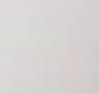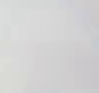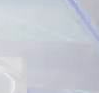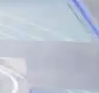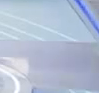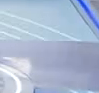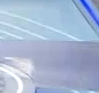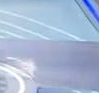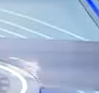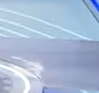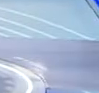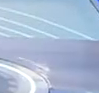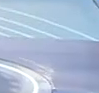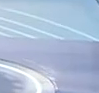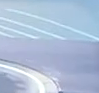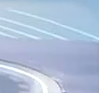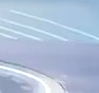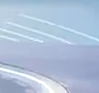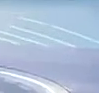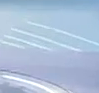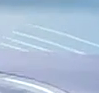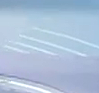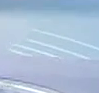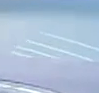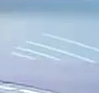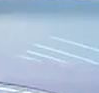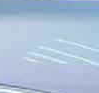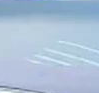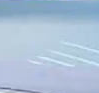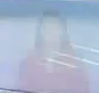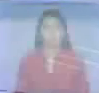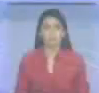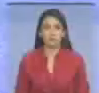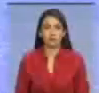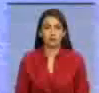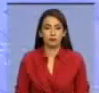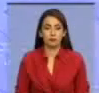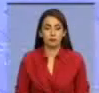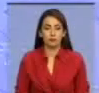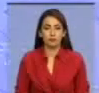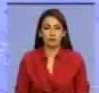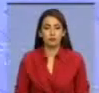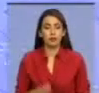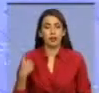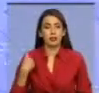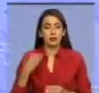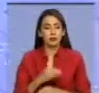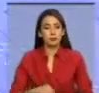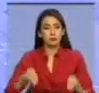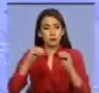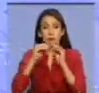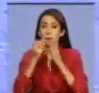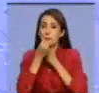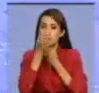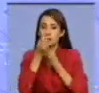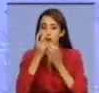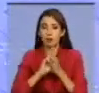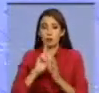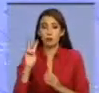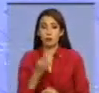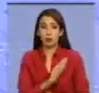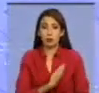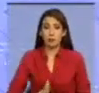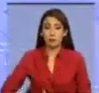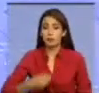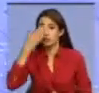Tenemos más información. El vicepresidente Jorge Glass